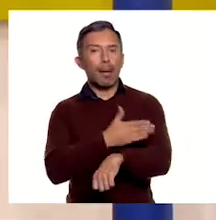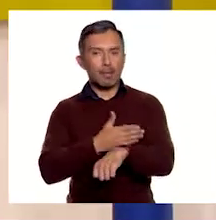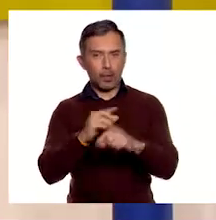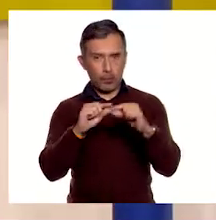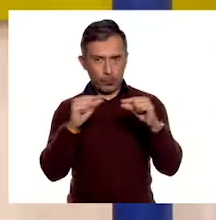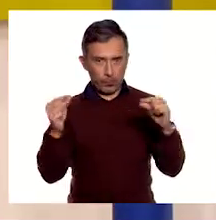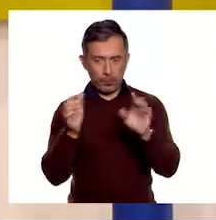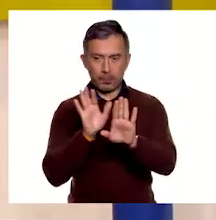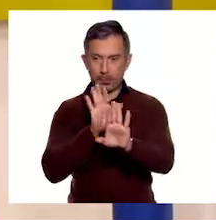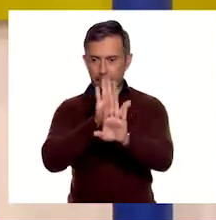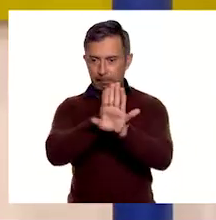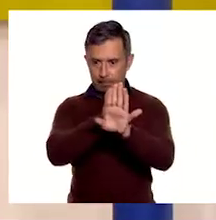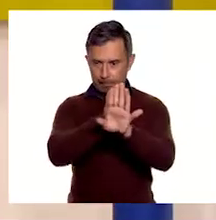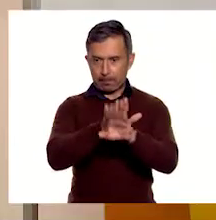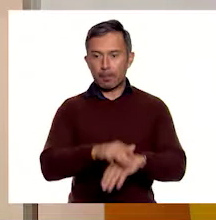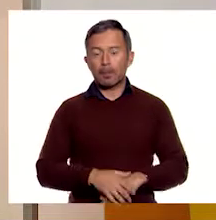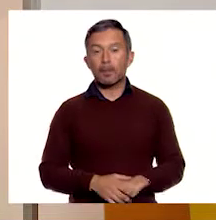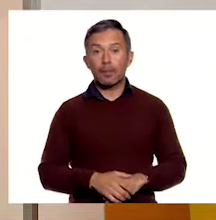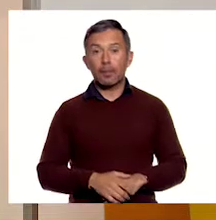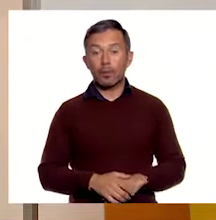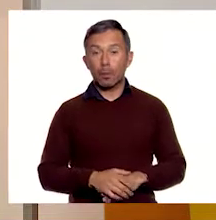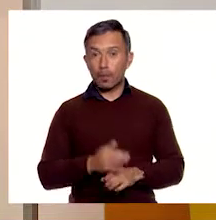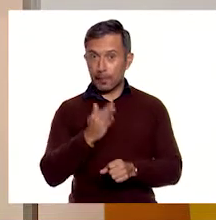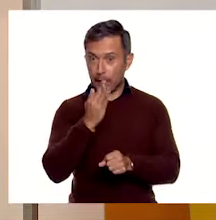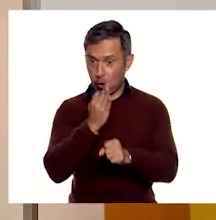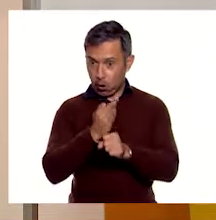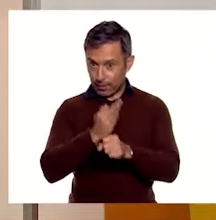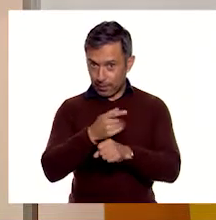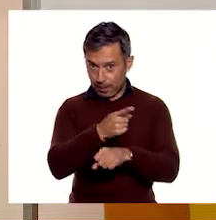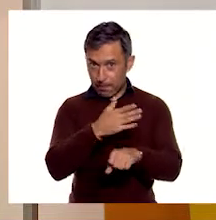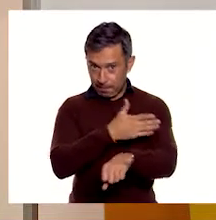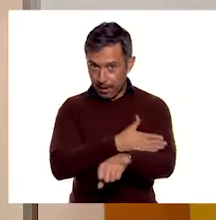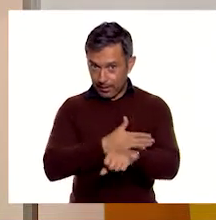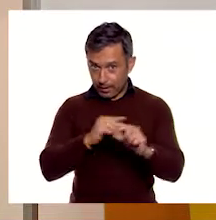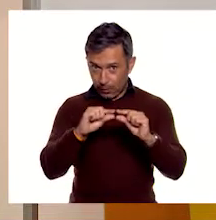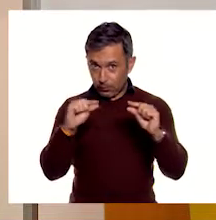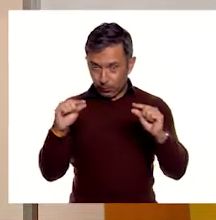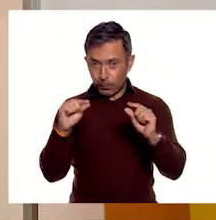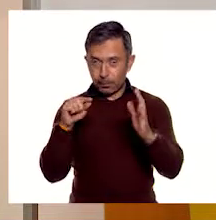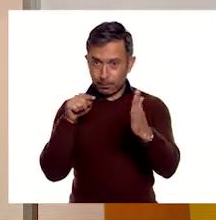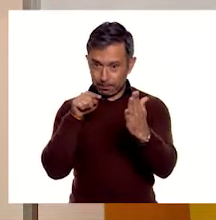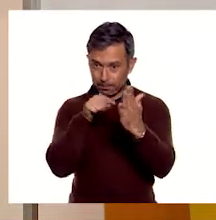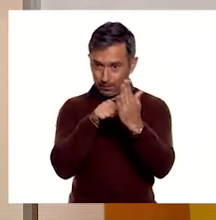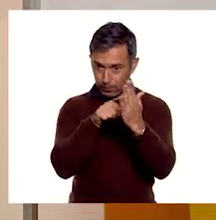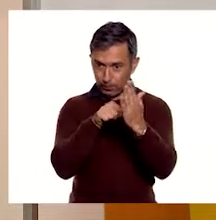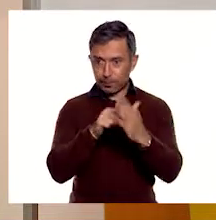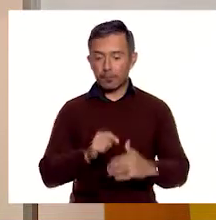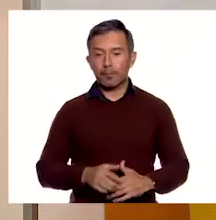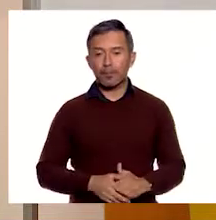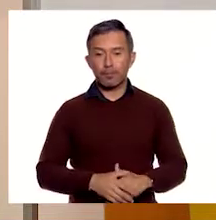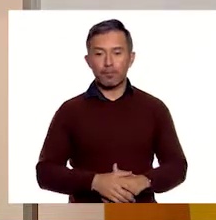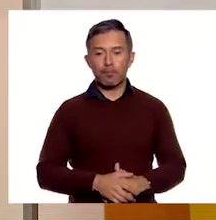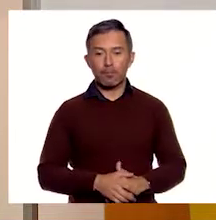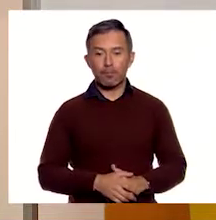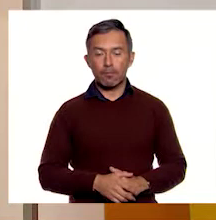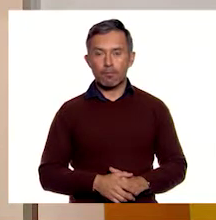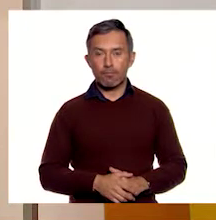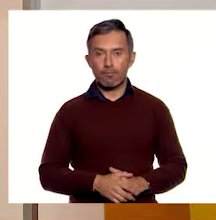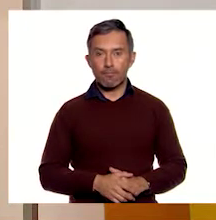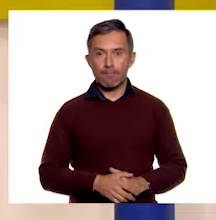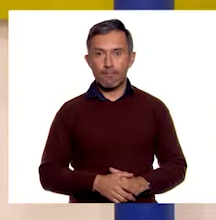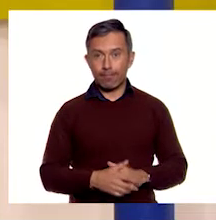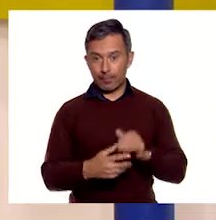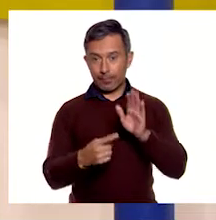madera. Palito. Tienes que pegar de una vez el palo de madera en medio. Uh-huh. Pegamos en